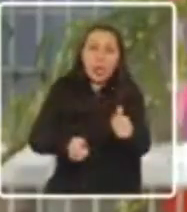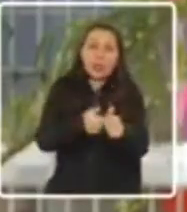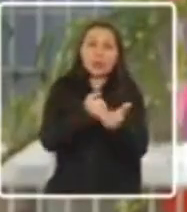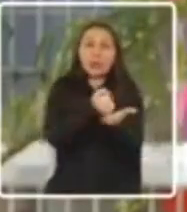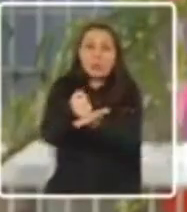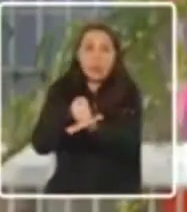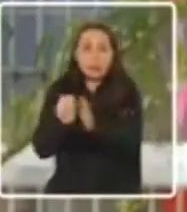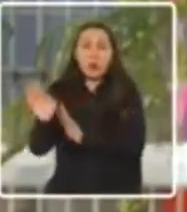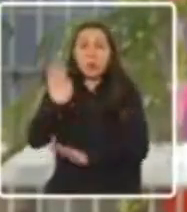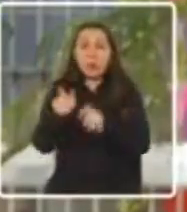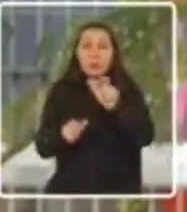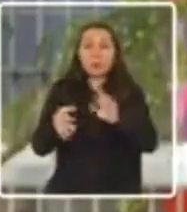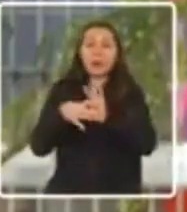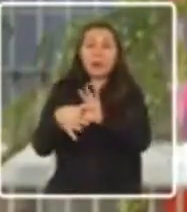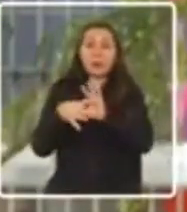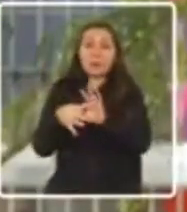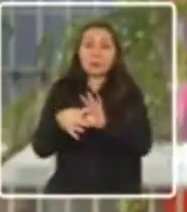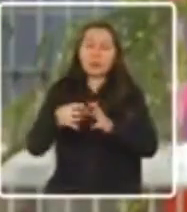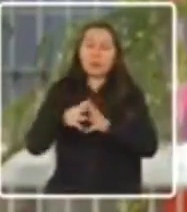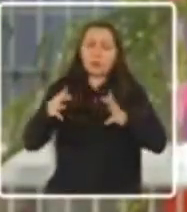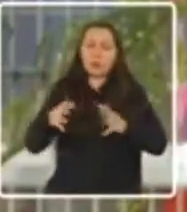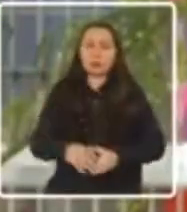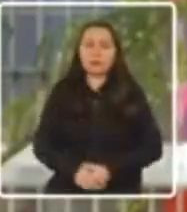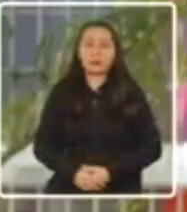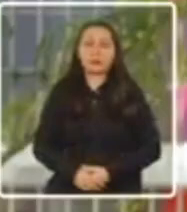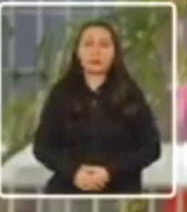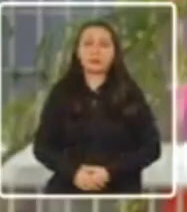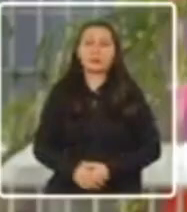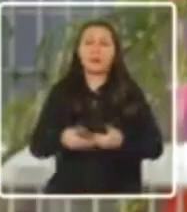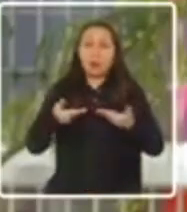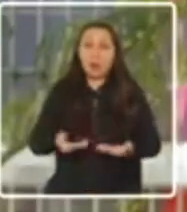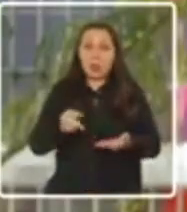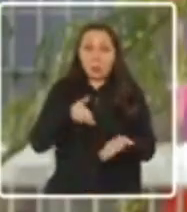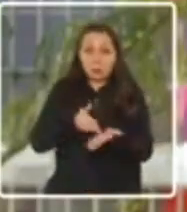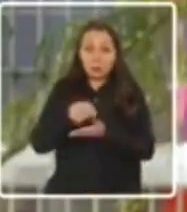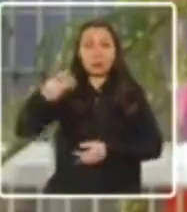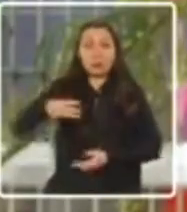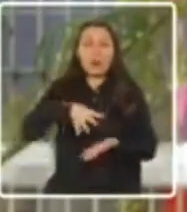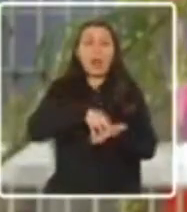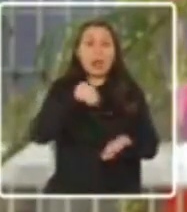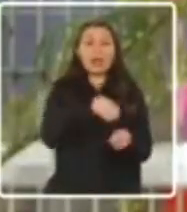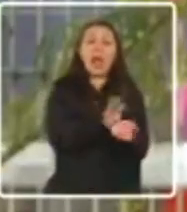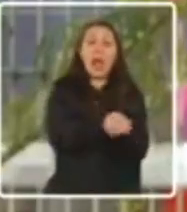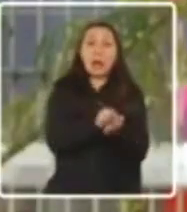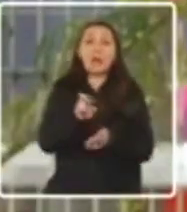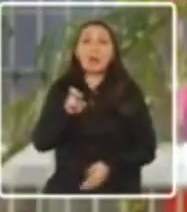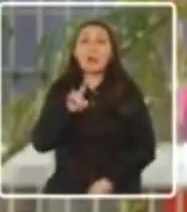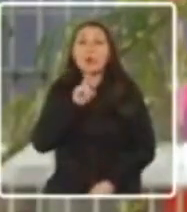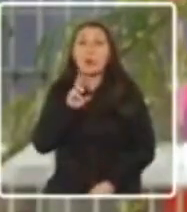en trámites y cuidado para personas con dependencia severa. Y desde hoy, los municipios de Arica, Camarones y